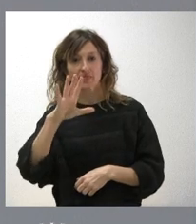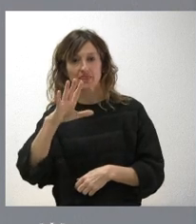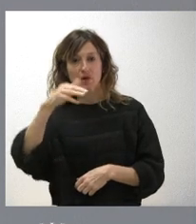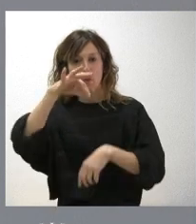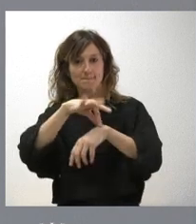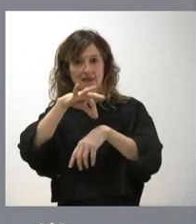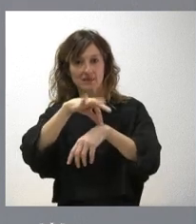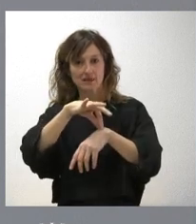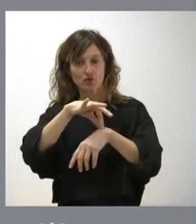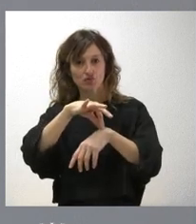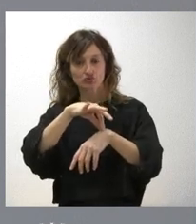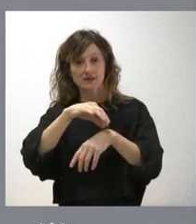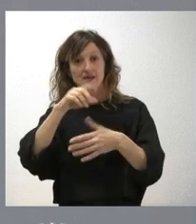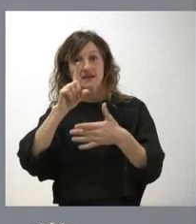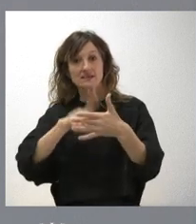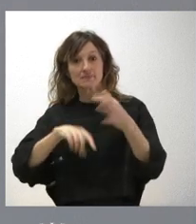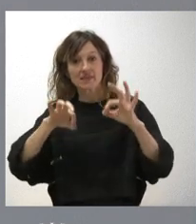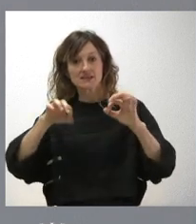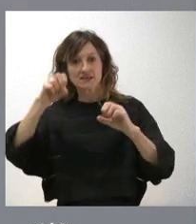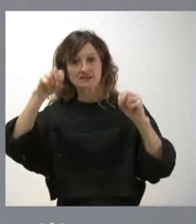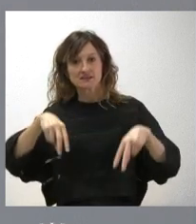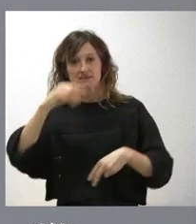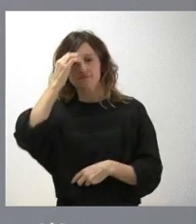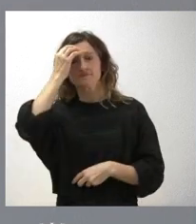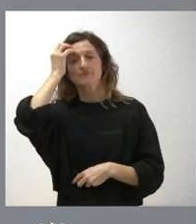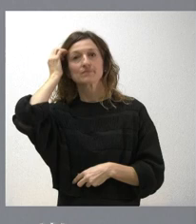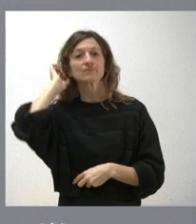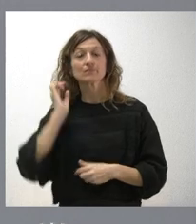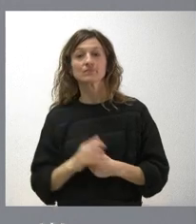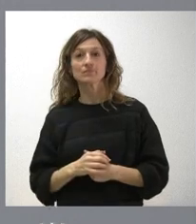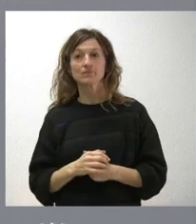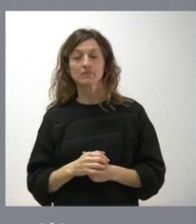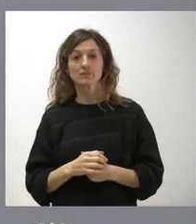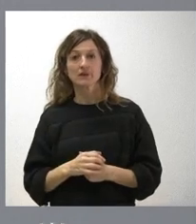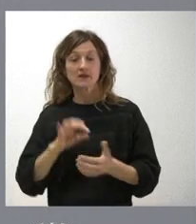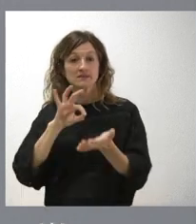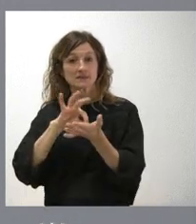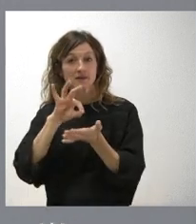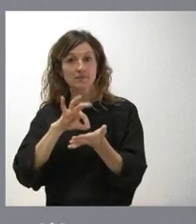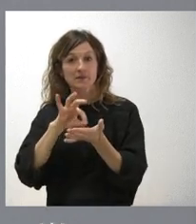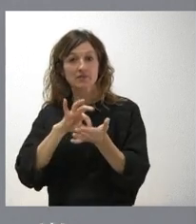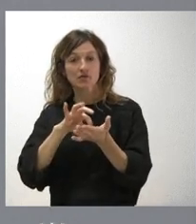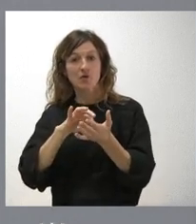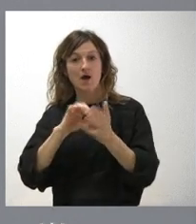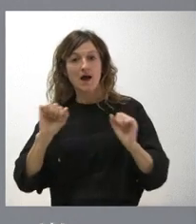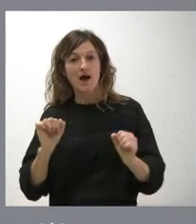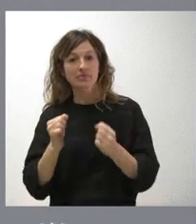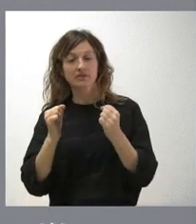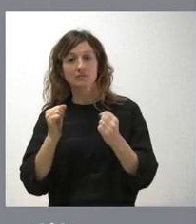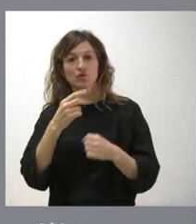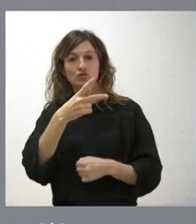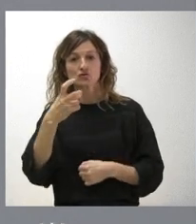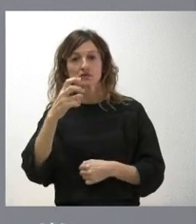médicos sin especialidad la prolongación del servicio activo de 231